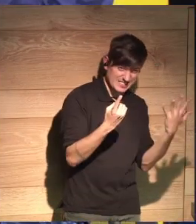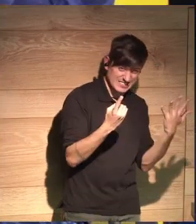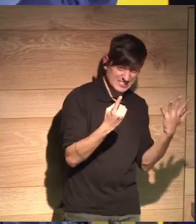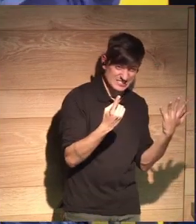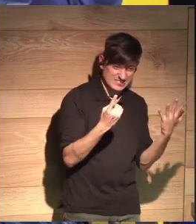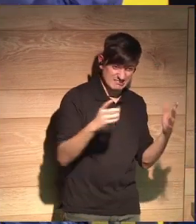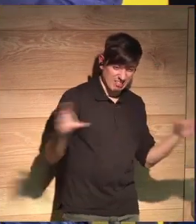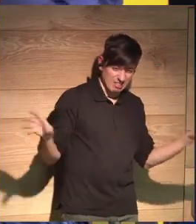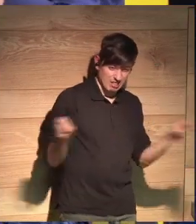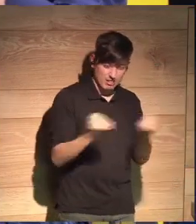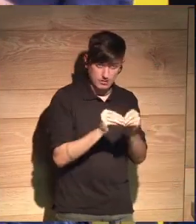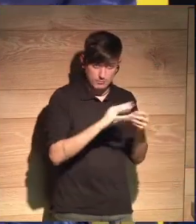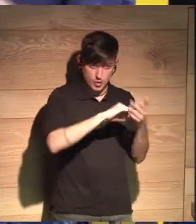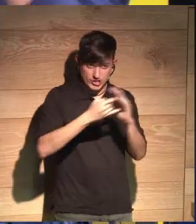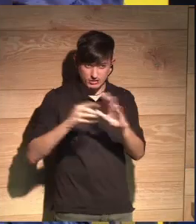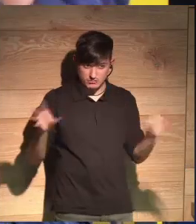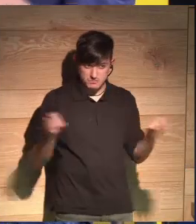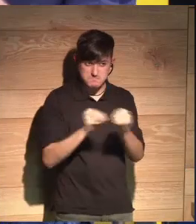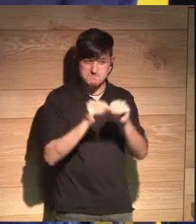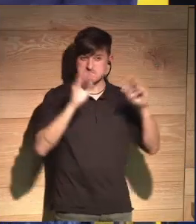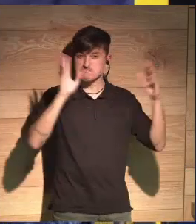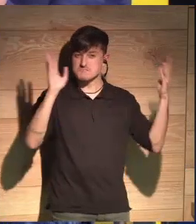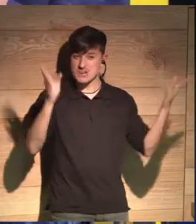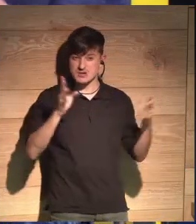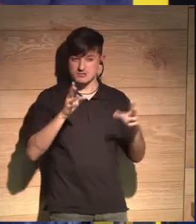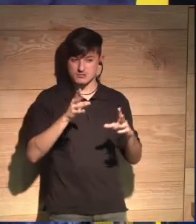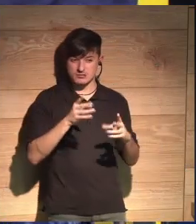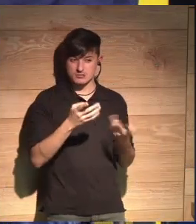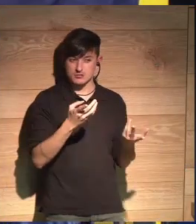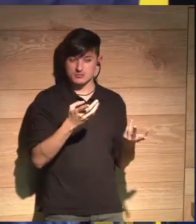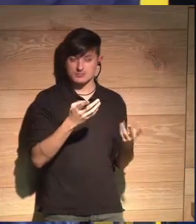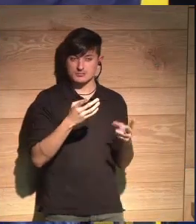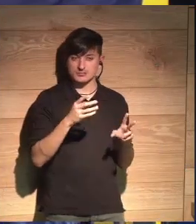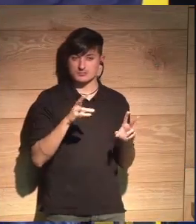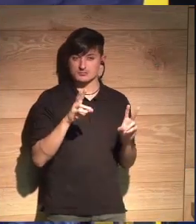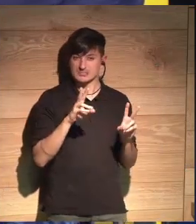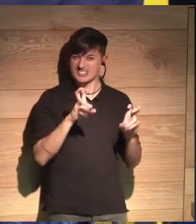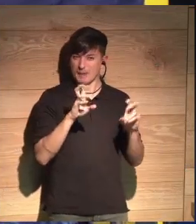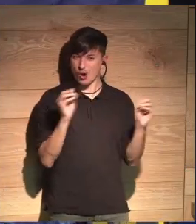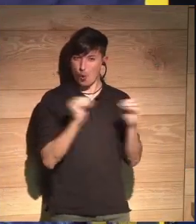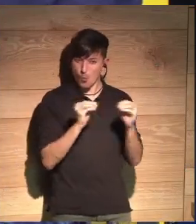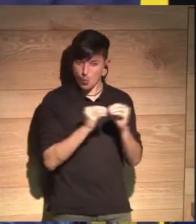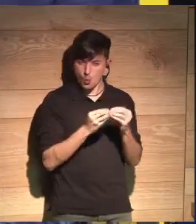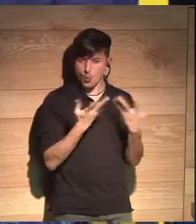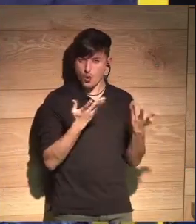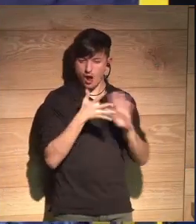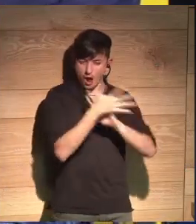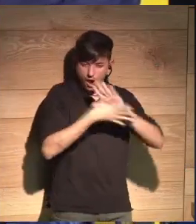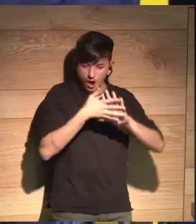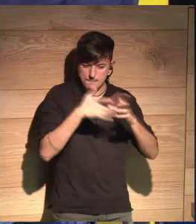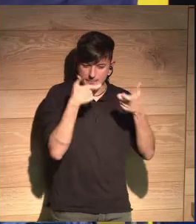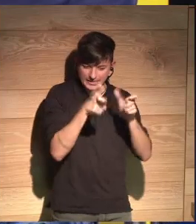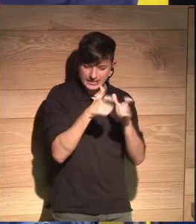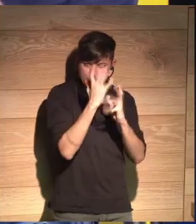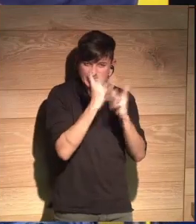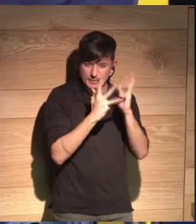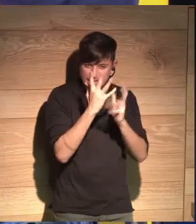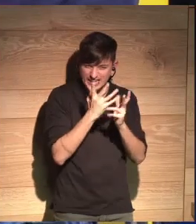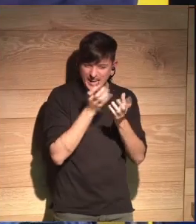corporal un poco del fin del film conductor era como tú me había dicho de hablar un poco de la parte matemática y de